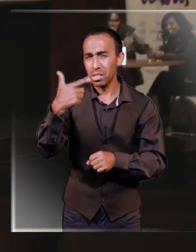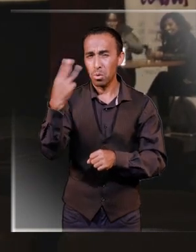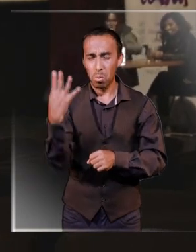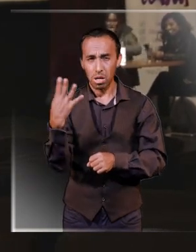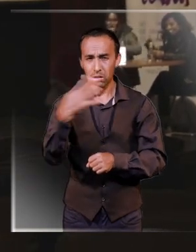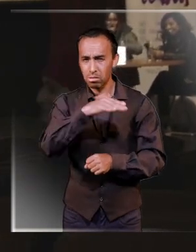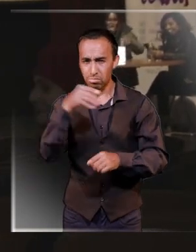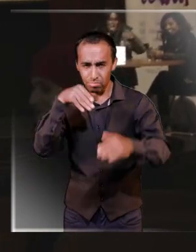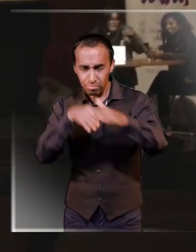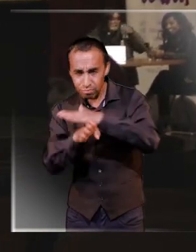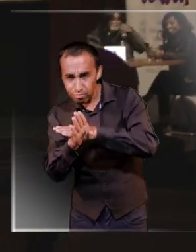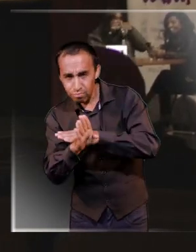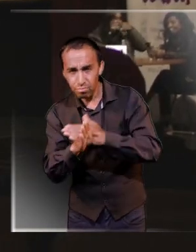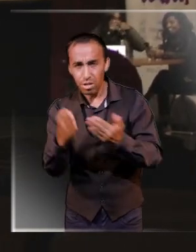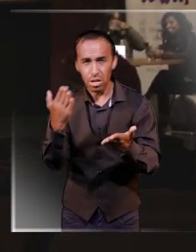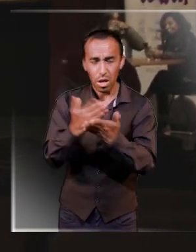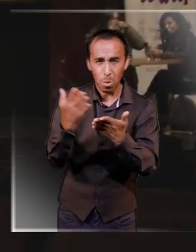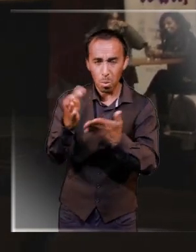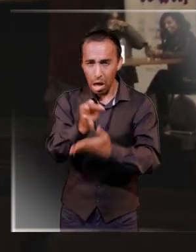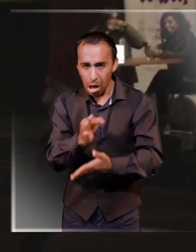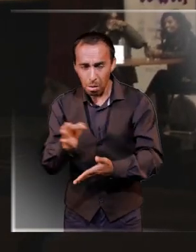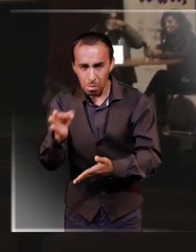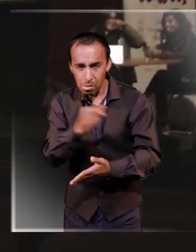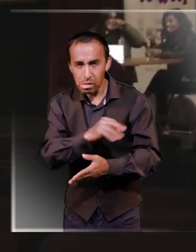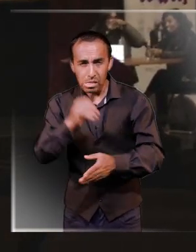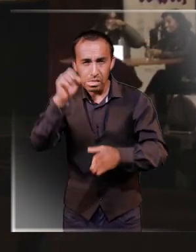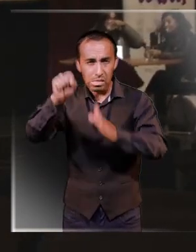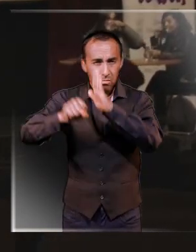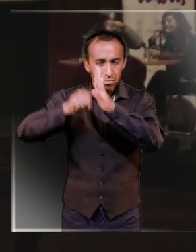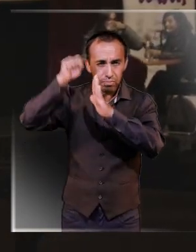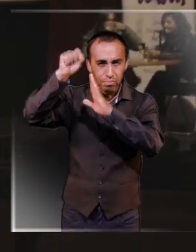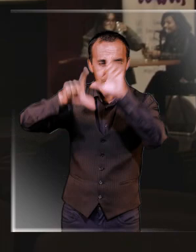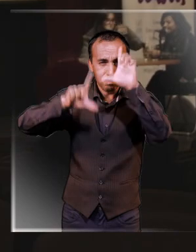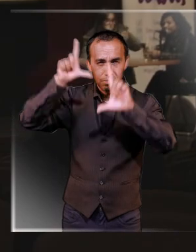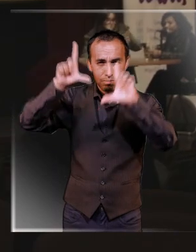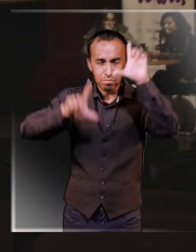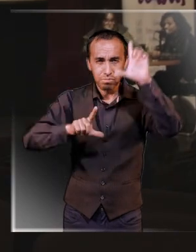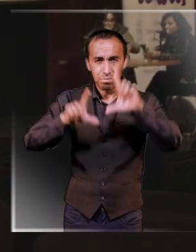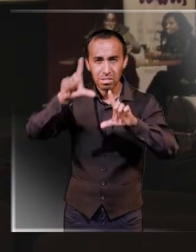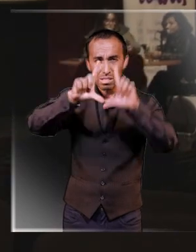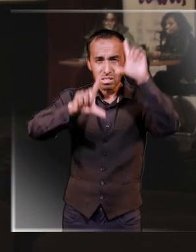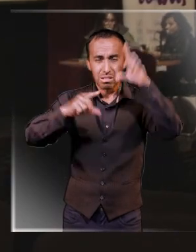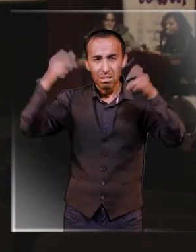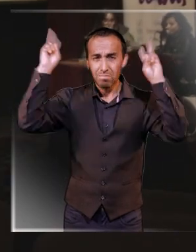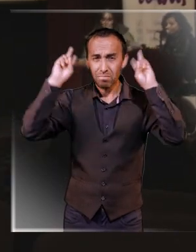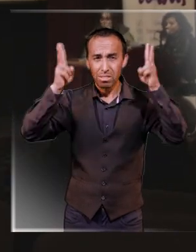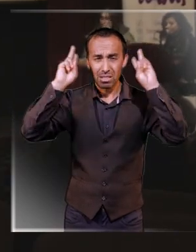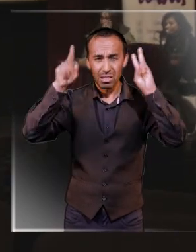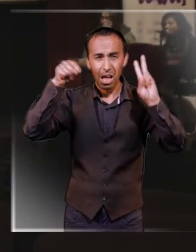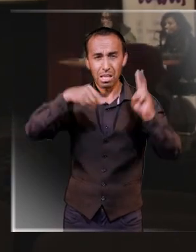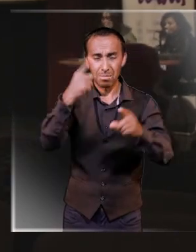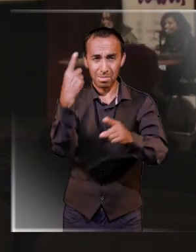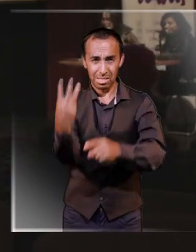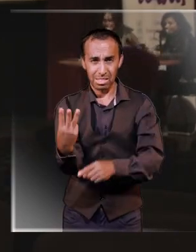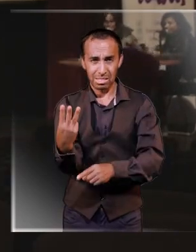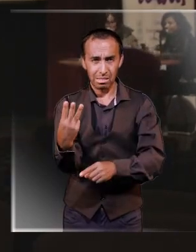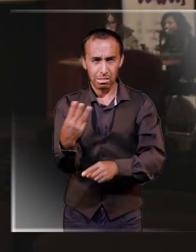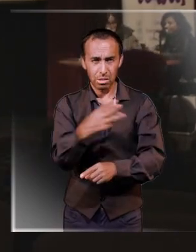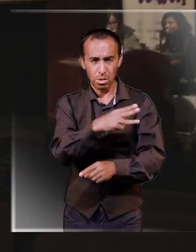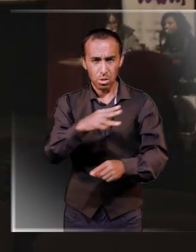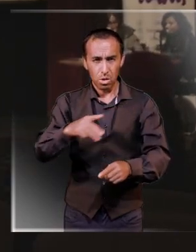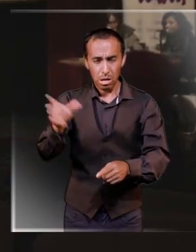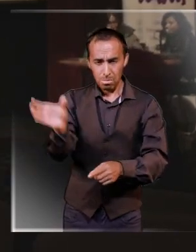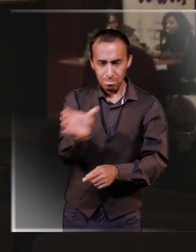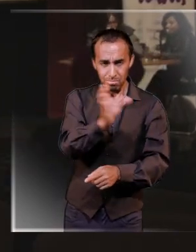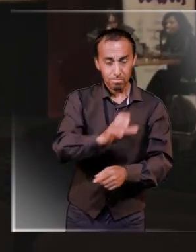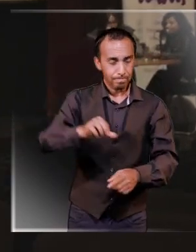año 1974 ingresó a la Escuela de Teatro Moneda, dirigida por Puri Durante. En cine destacan sus actuaciones en Taxi para Tres, El Chacotero